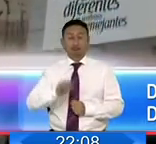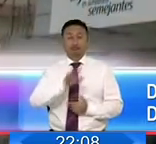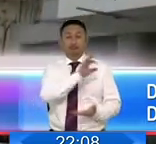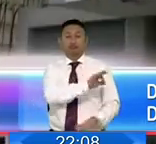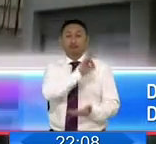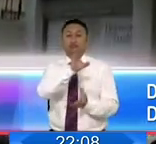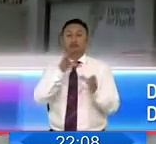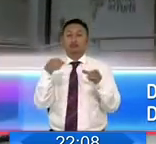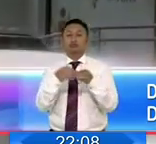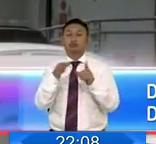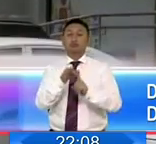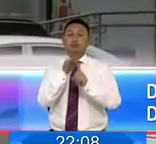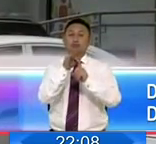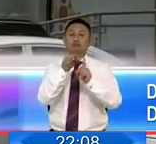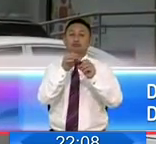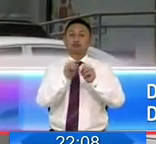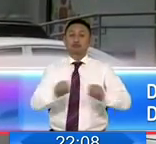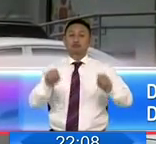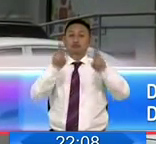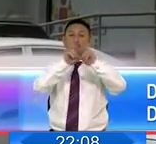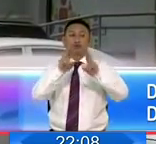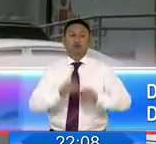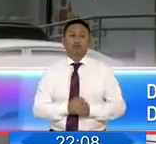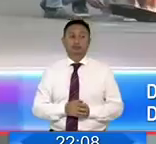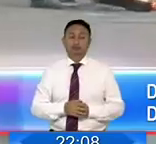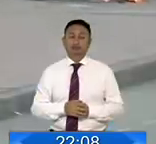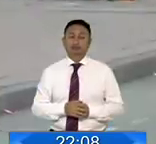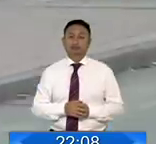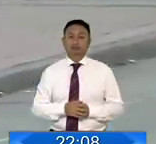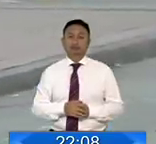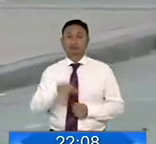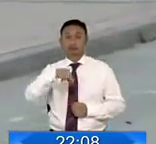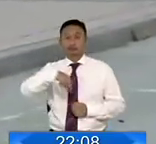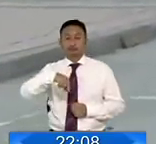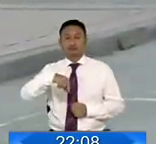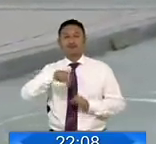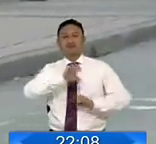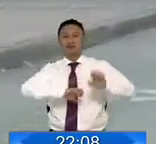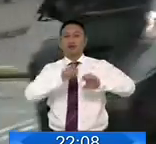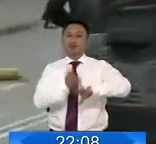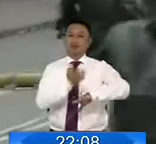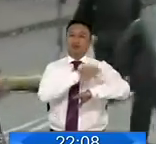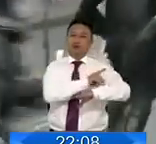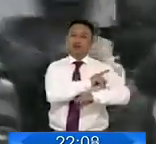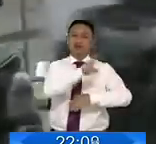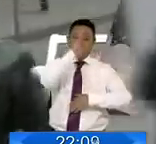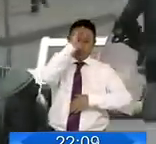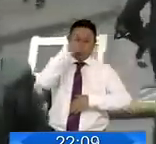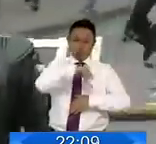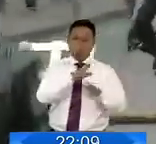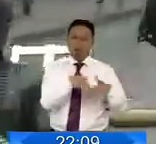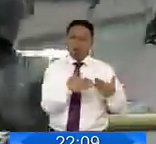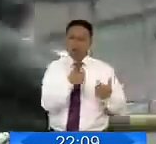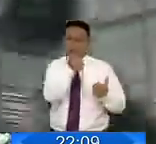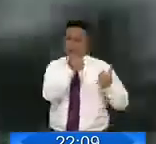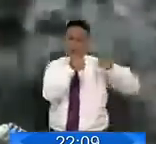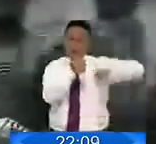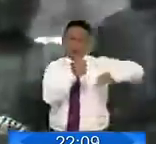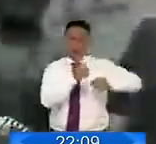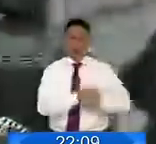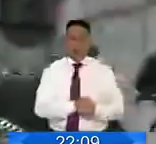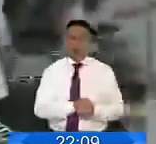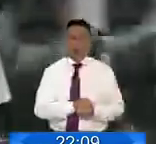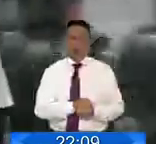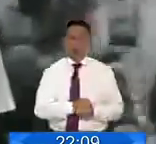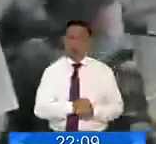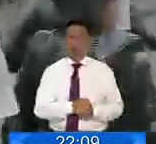misión especial de la Organización de las Naciones Unidas al país, para evaluar específicamente la actuación de la fuerza pública durante el paro nacional de octubre